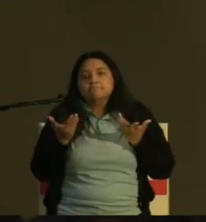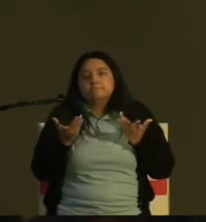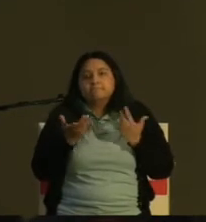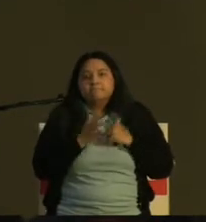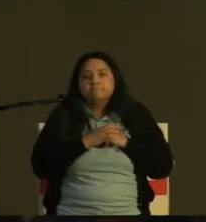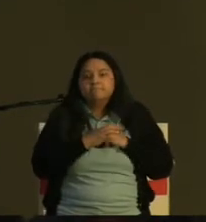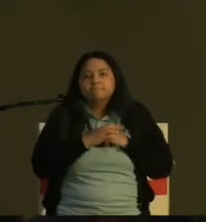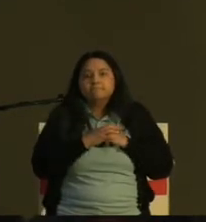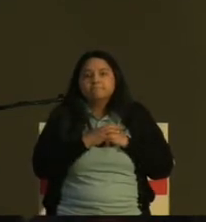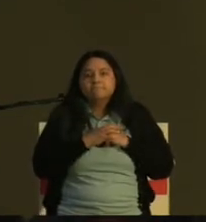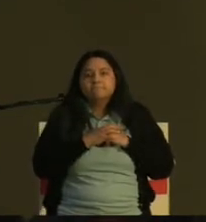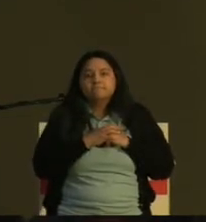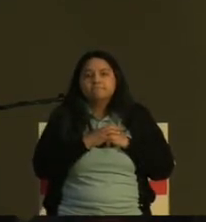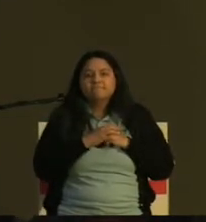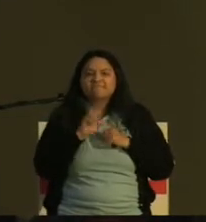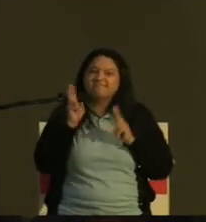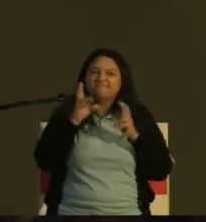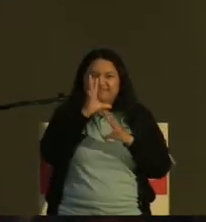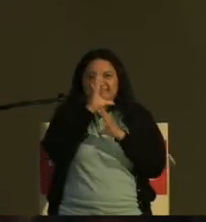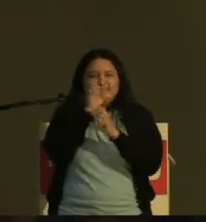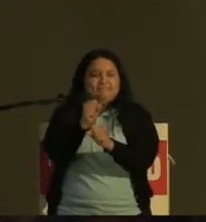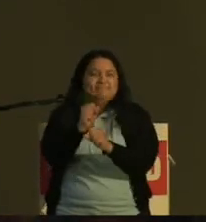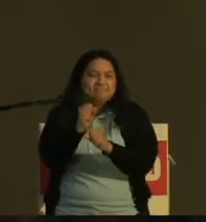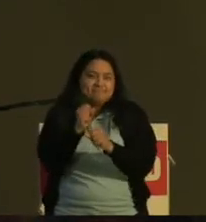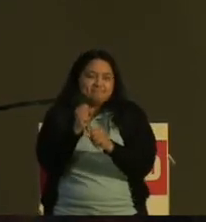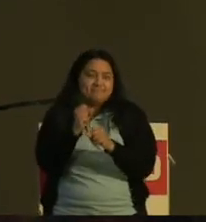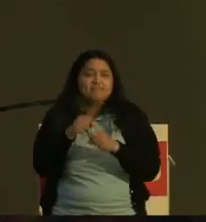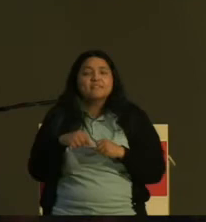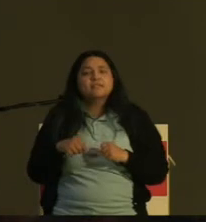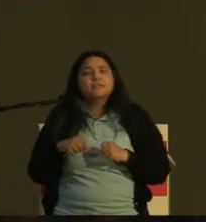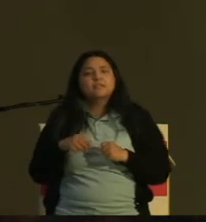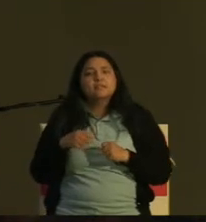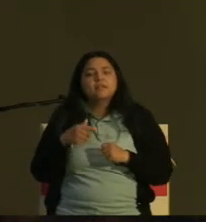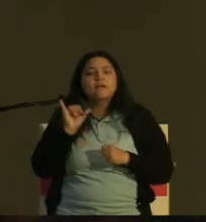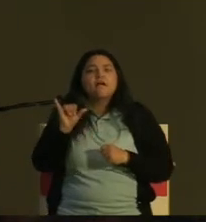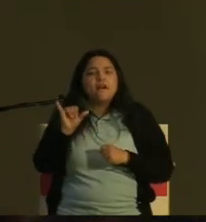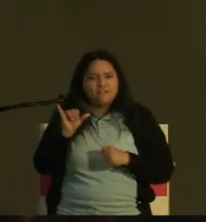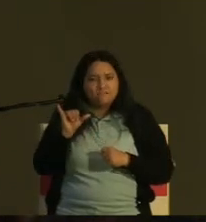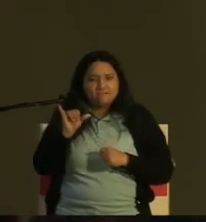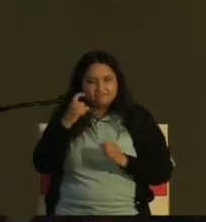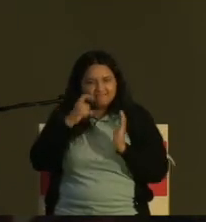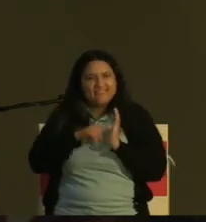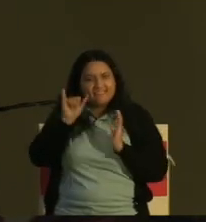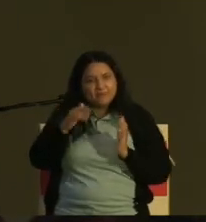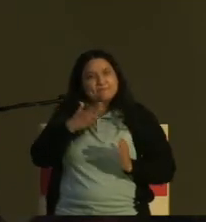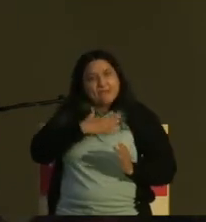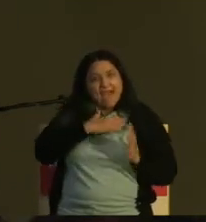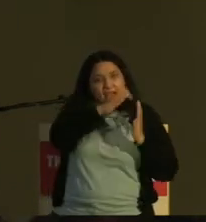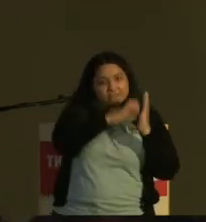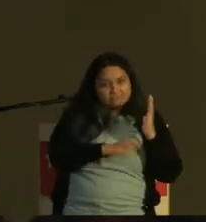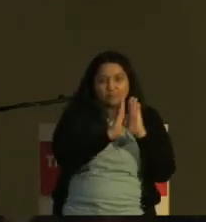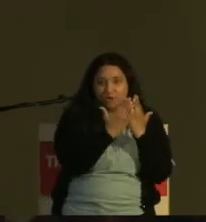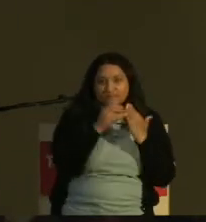como si estuviera hipnotizado, ¿no? Y de pronto yo sabía qué eran mis palabras, pero yo ya no las reconocía porque